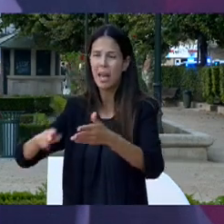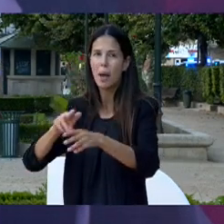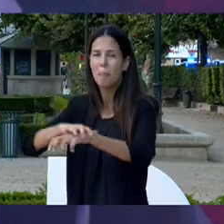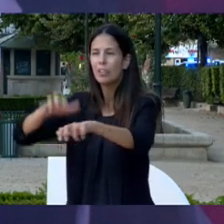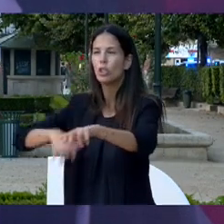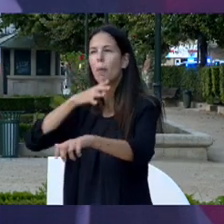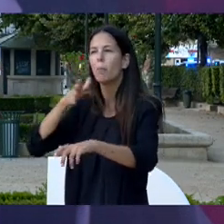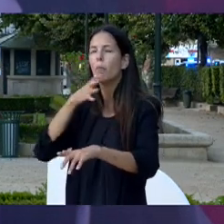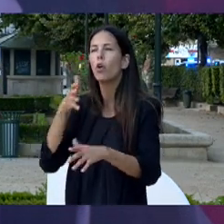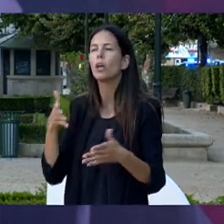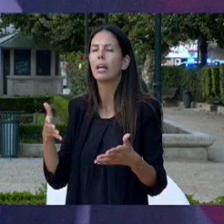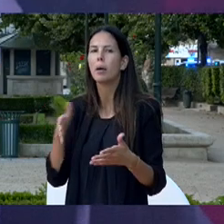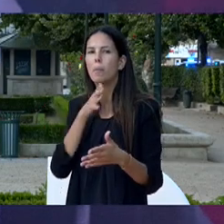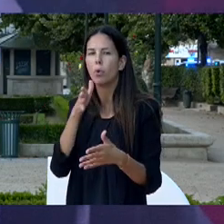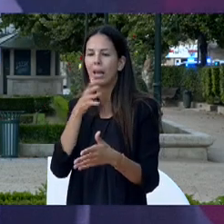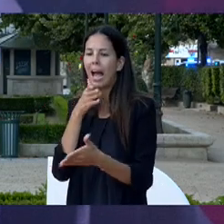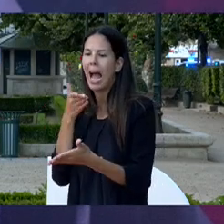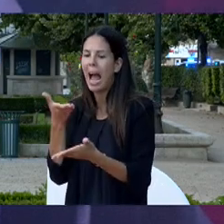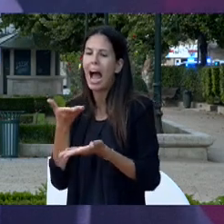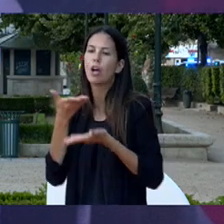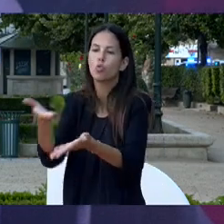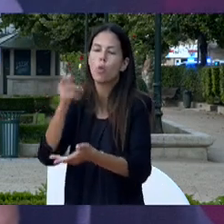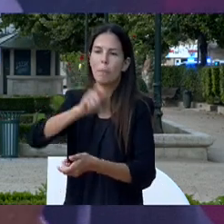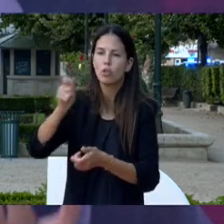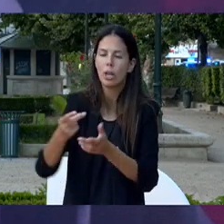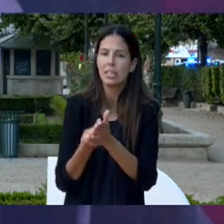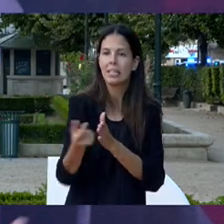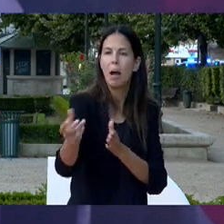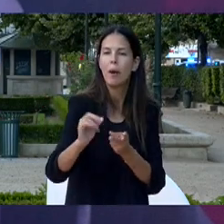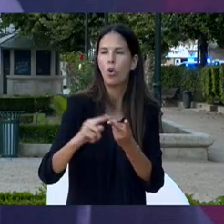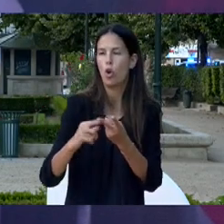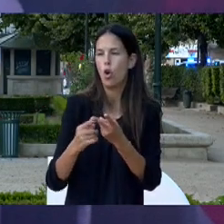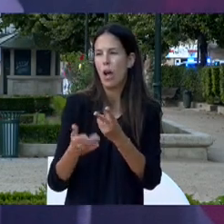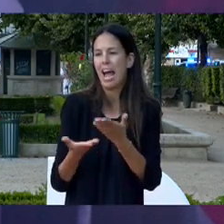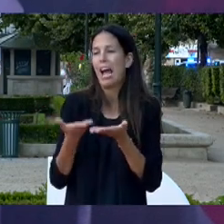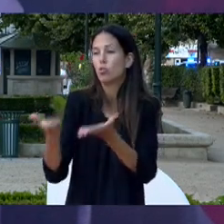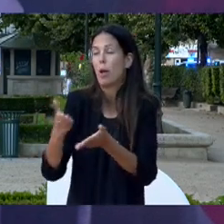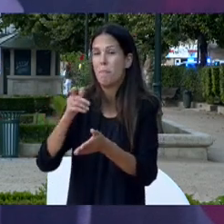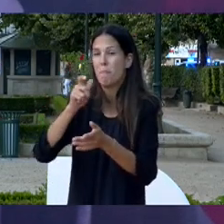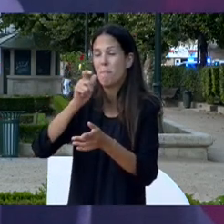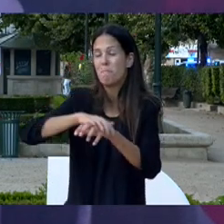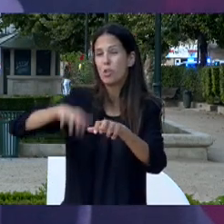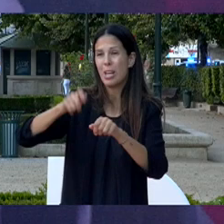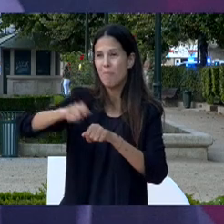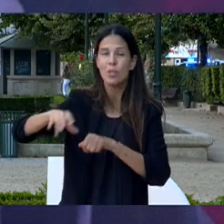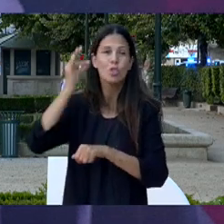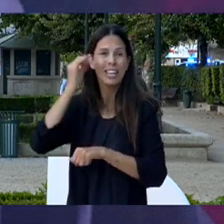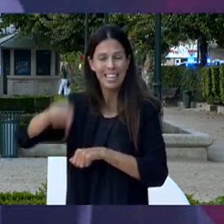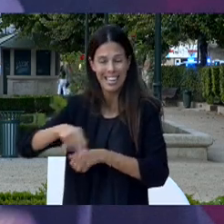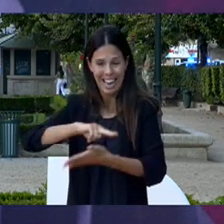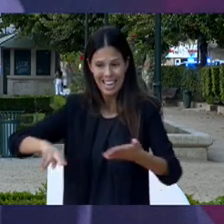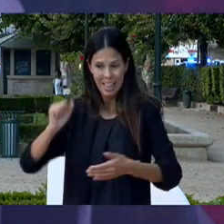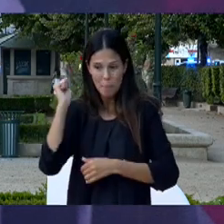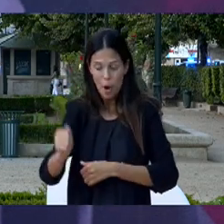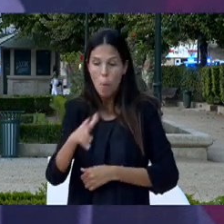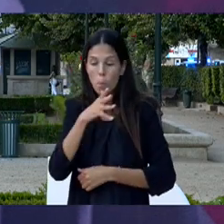cubillos a persoas que estaban fuxidas, por axudar a guerrilla. É dicir, a maior parte das mulleres asesinadas en Galicia foron asesinadas